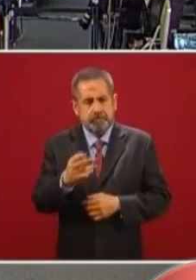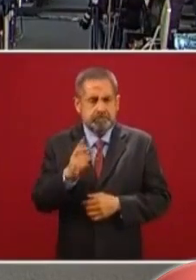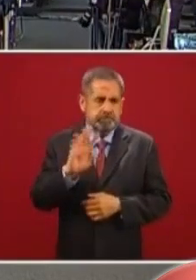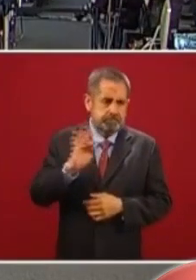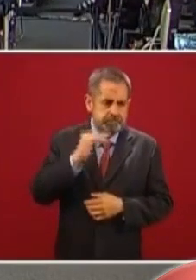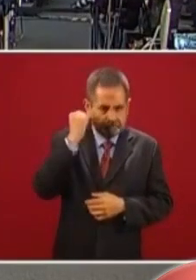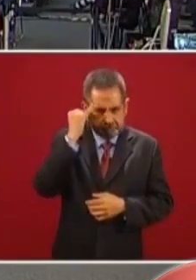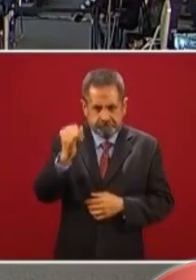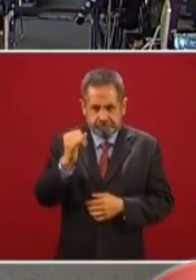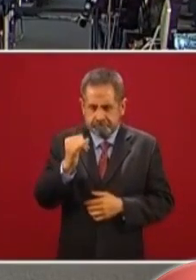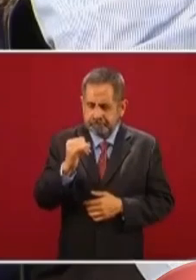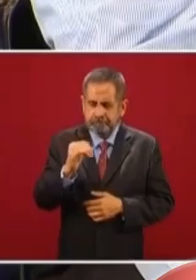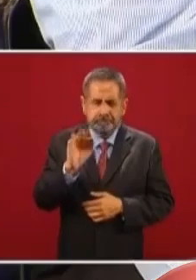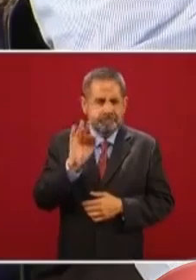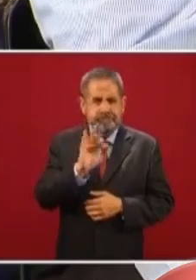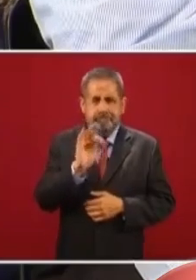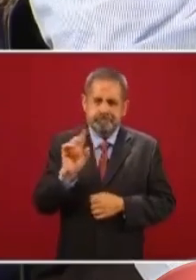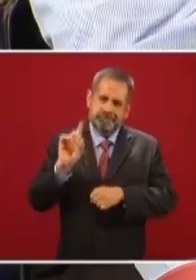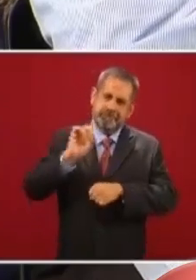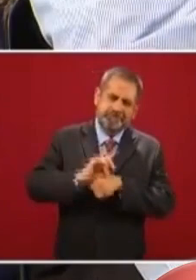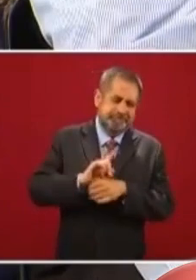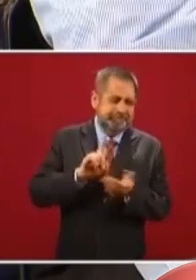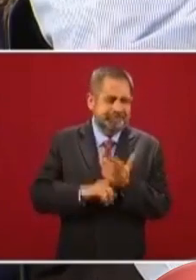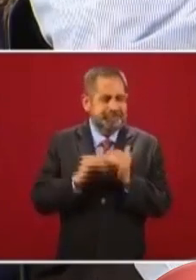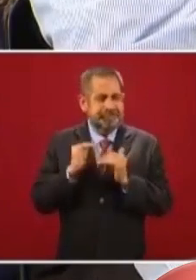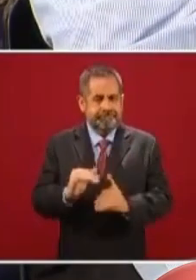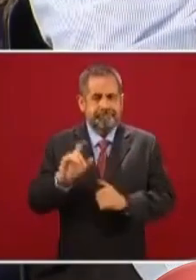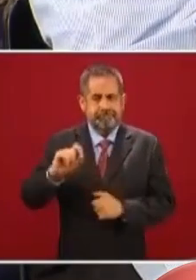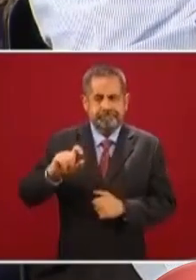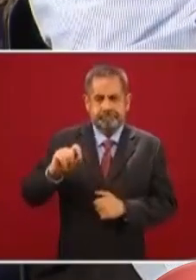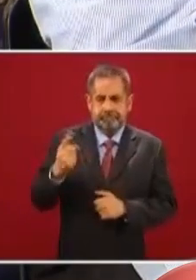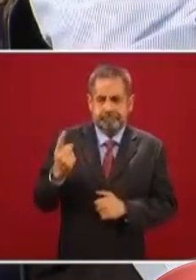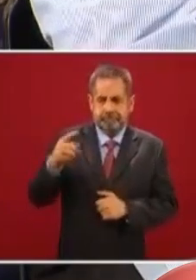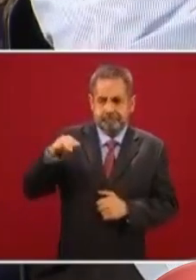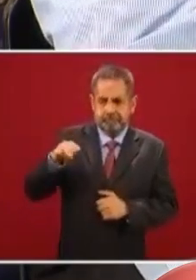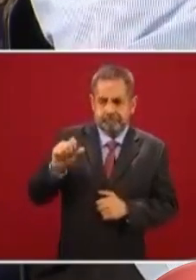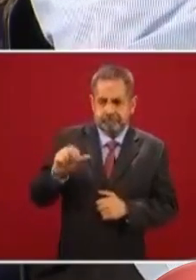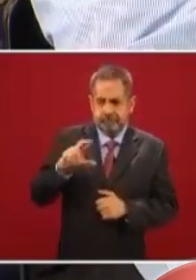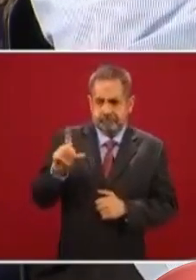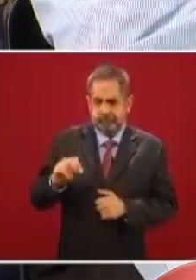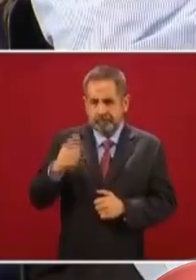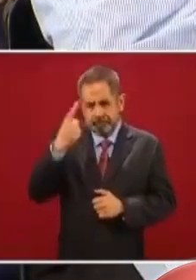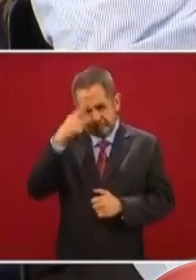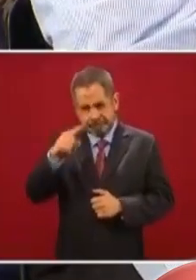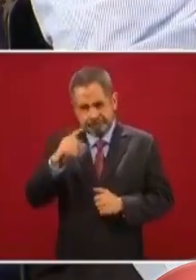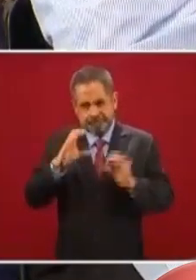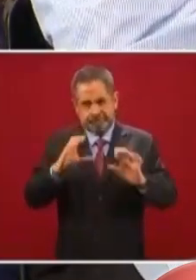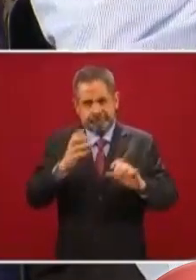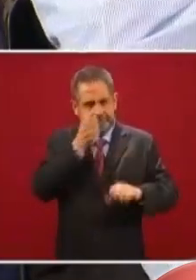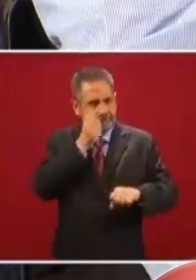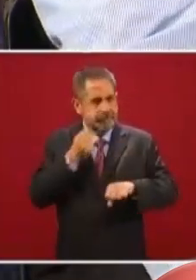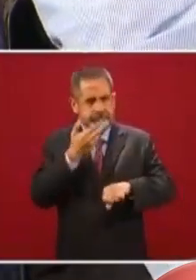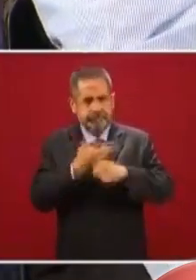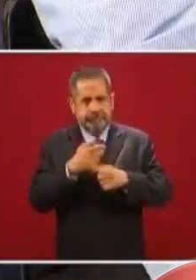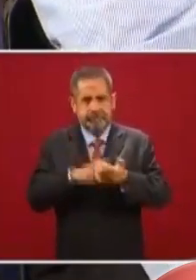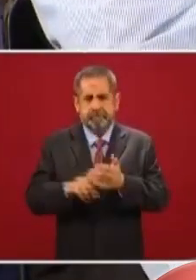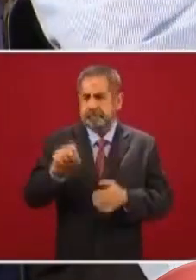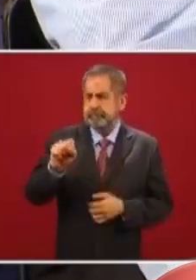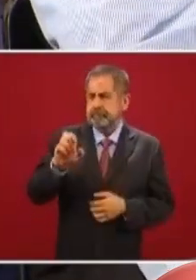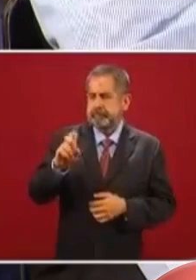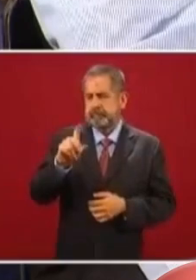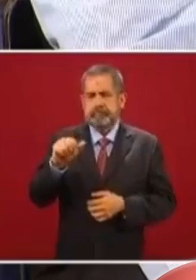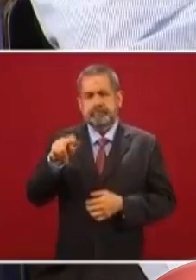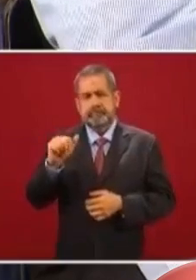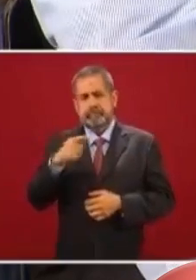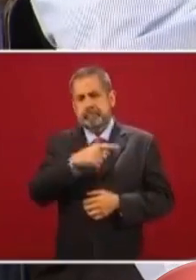marcaría como fecha fatal el 21 de marzo, un poco para cuidar también el prestigio de la Secretaría de la Defensa Nacional, para que